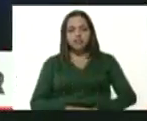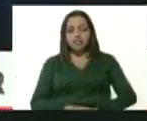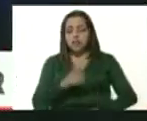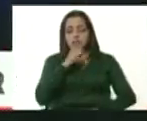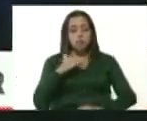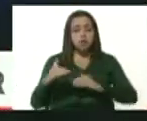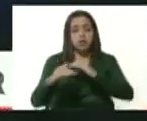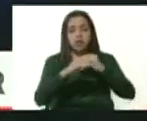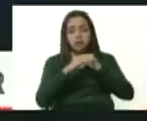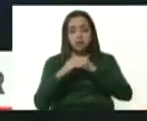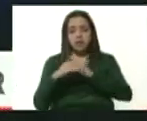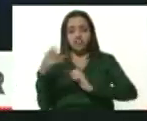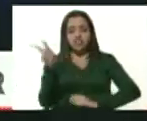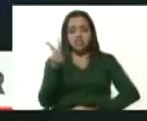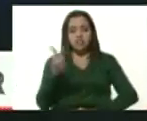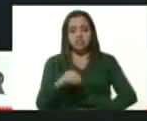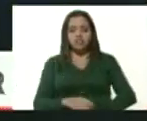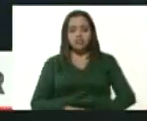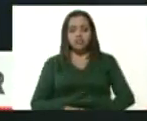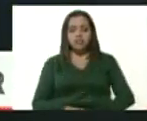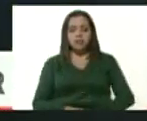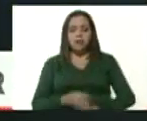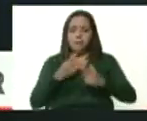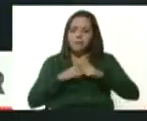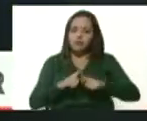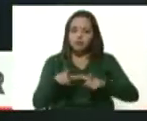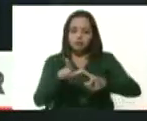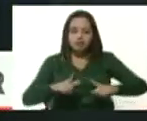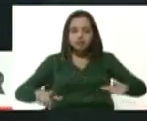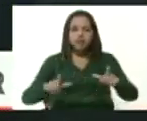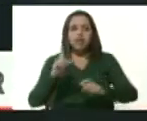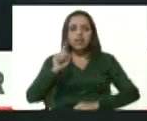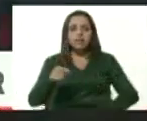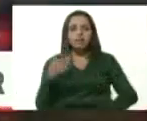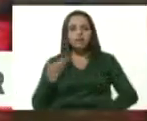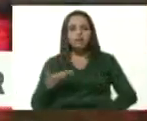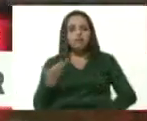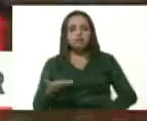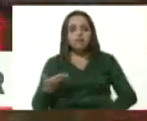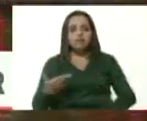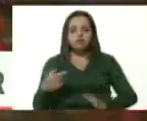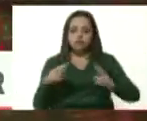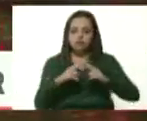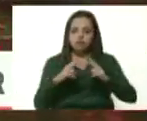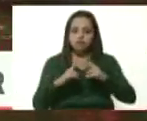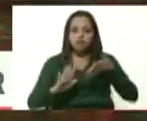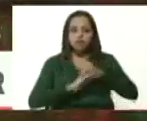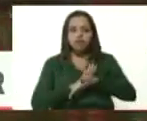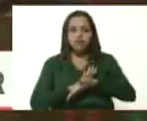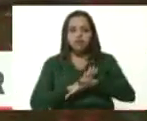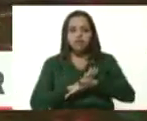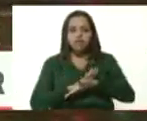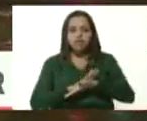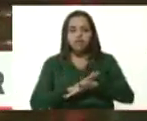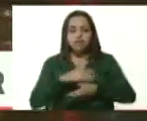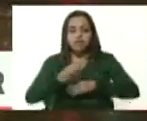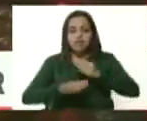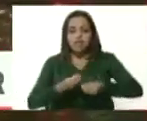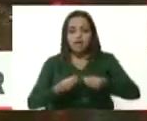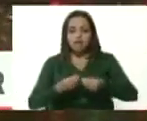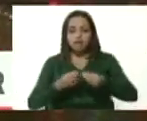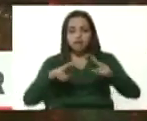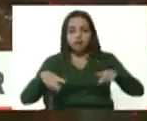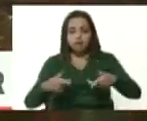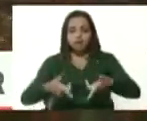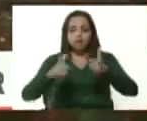en Venezuela. Pero estas áreas también es importante compartir para ustedes que se van a estar inaugurando en los